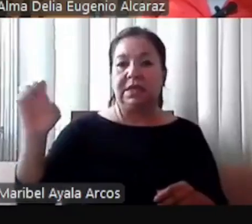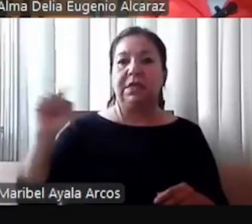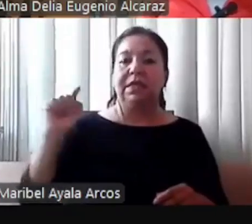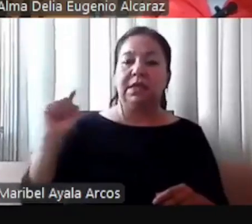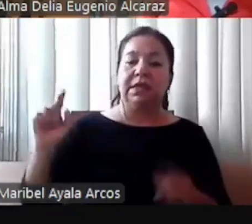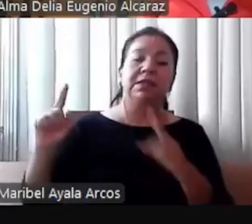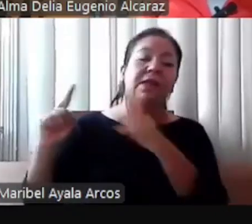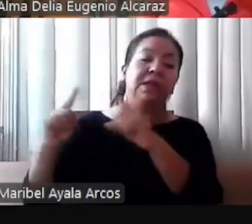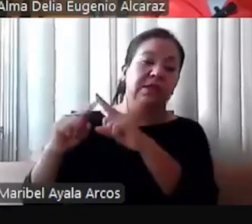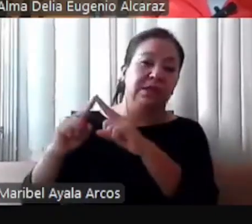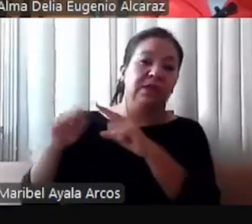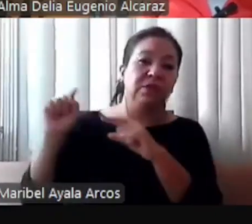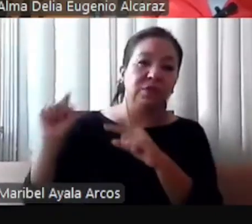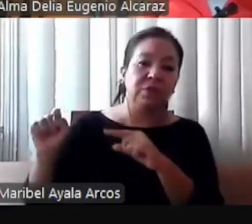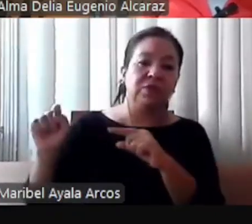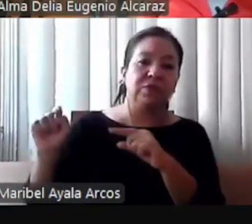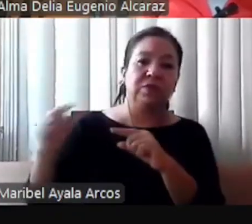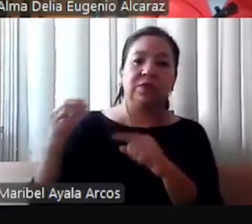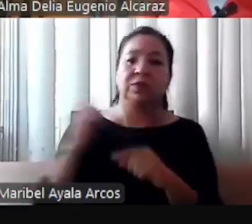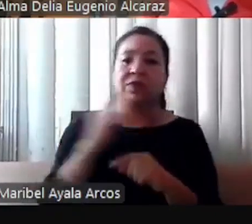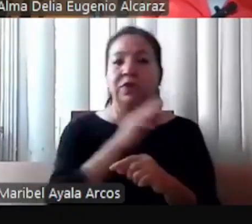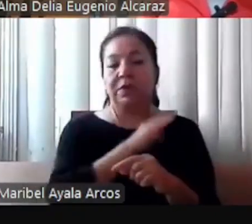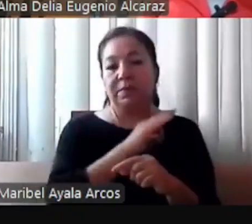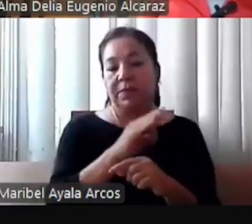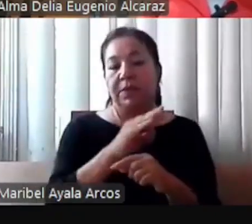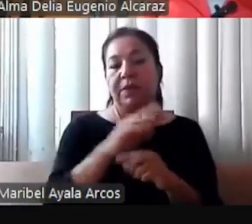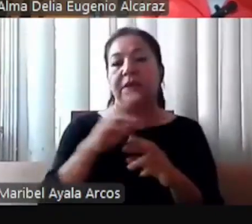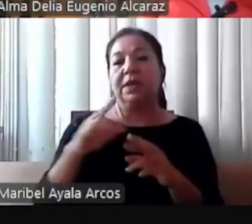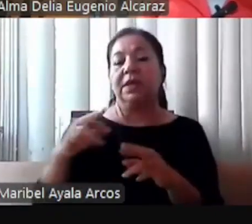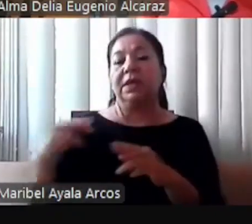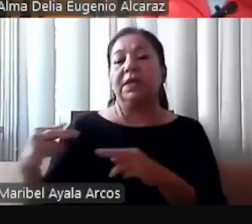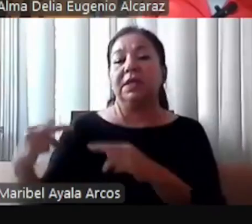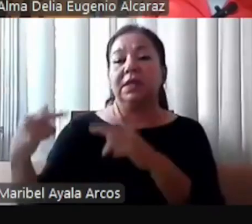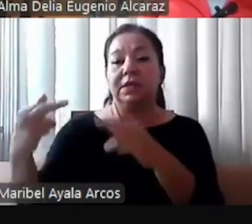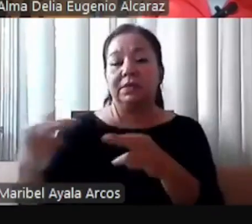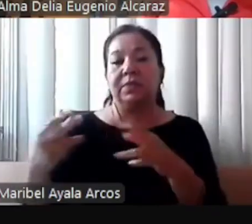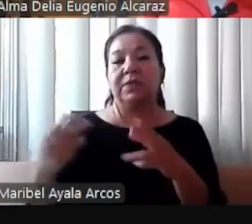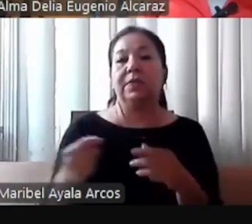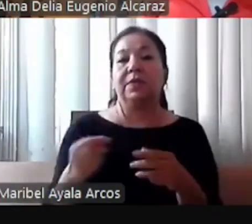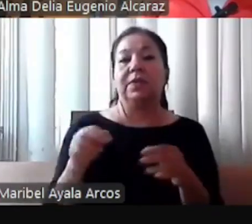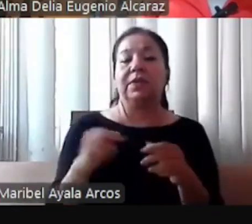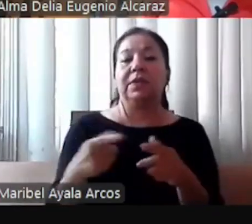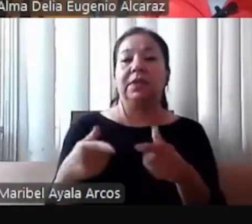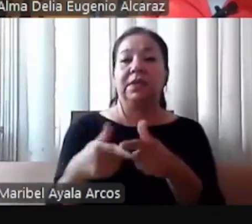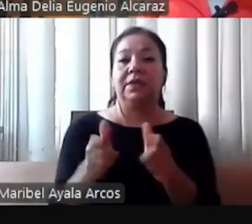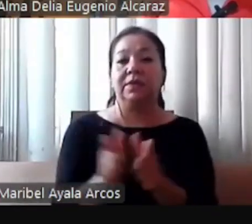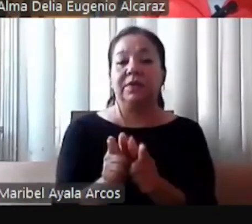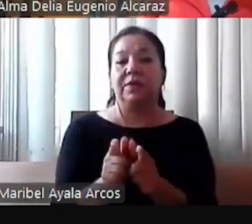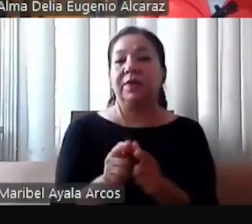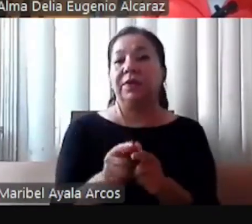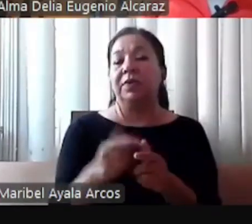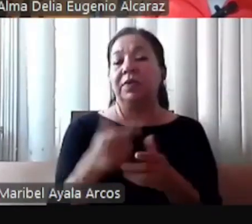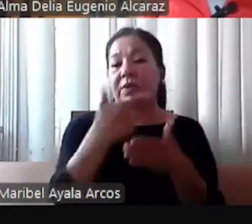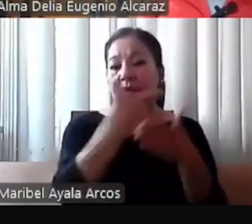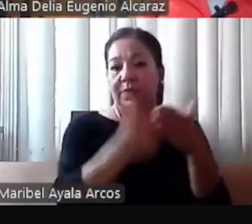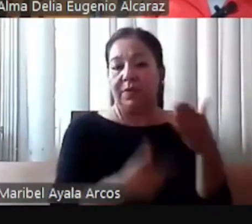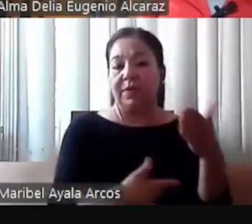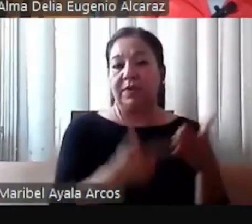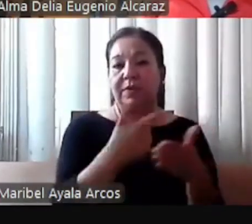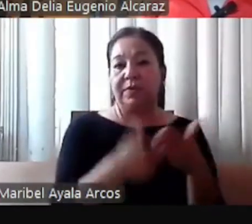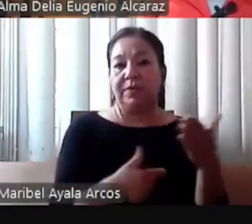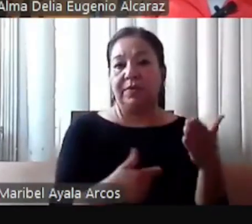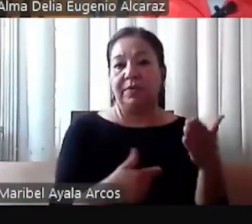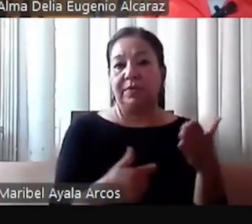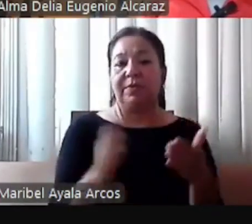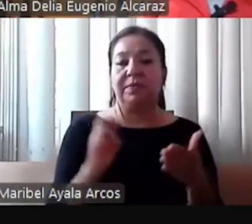formulada por el Instituto Político, pues guardar relación directa con los plazos establecidos para el cumplimiento de sus resoluciones. Por tanto,